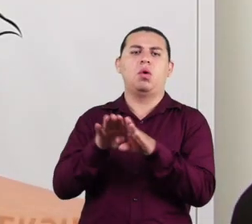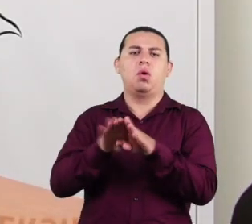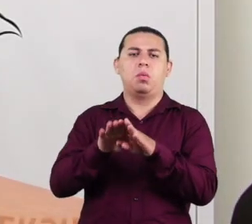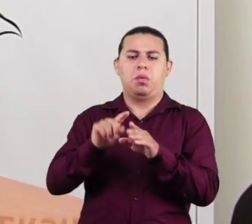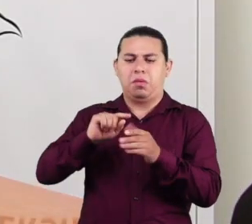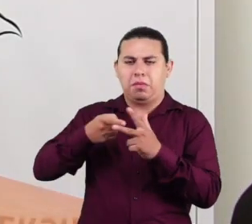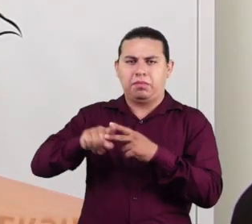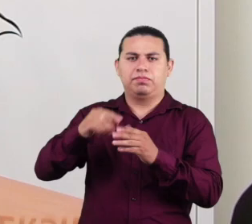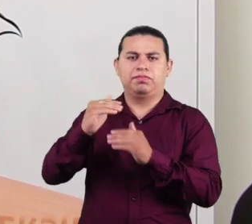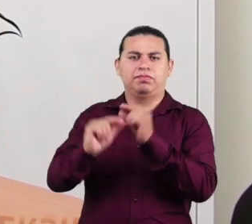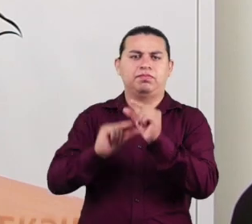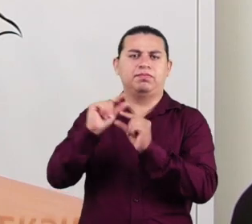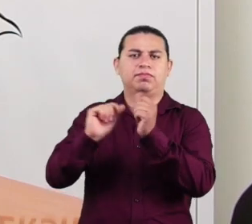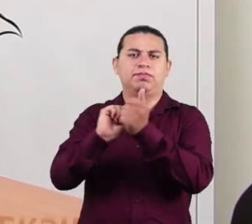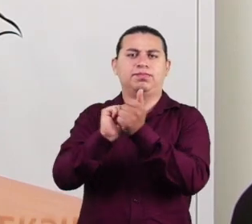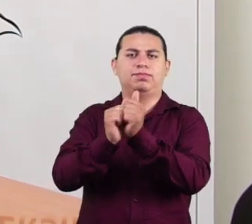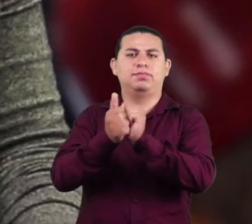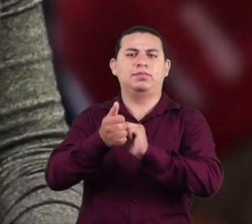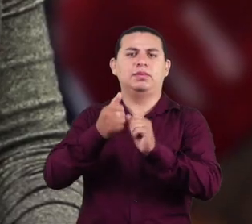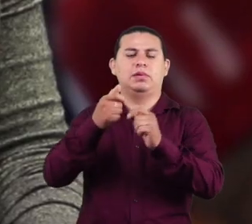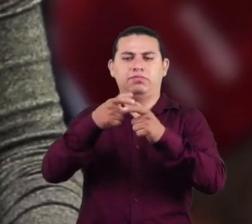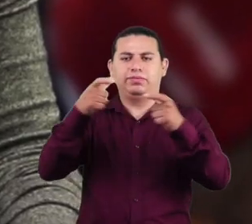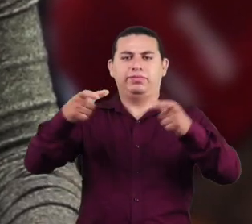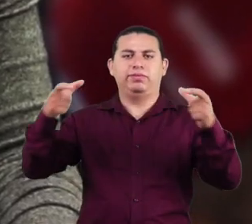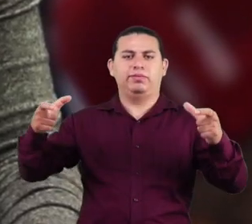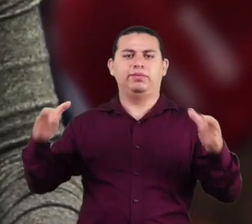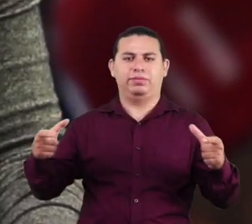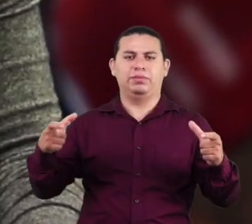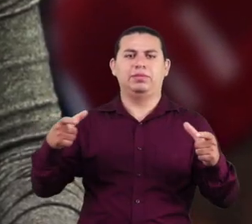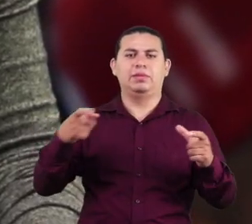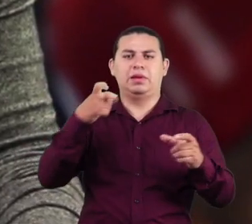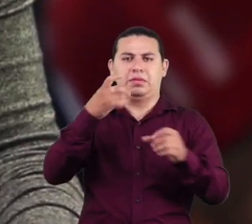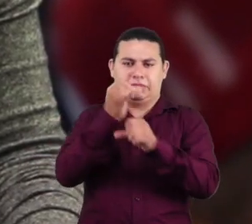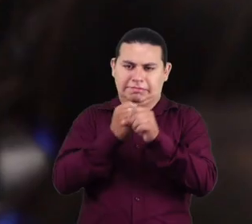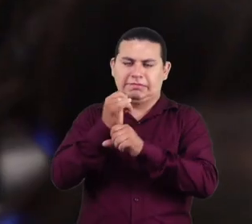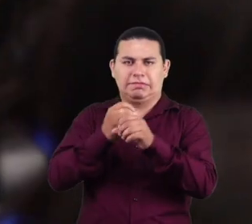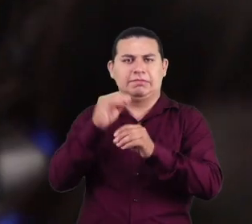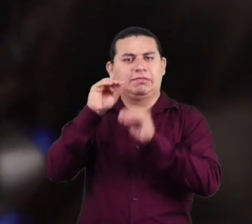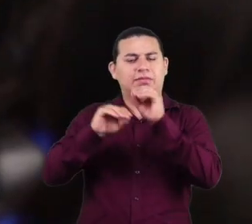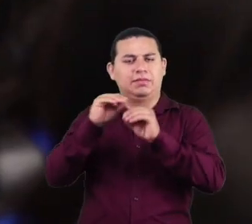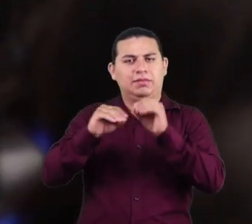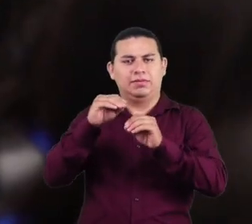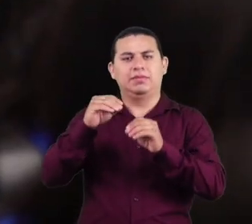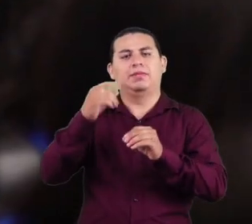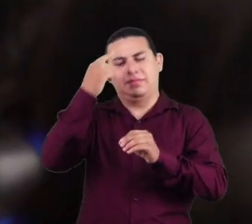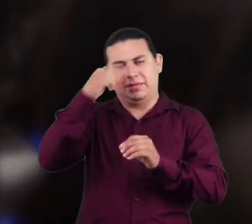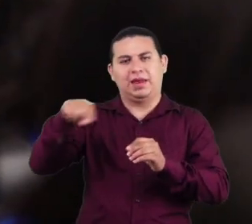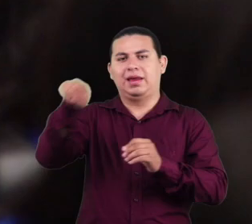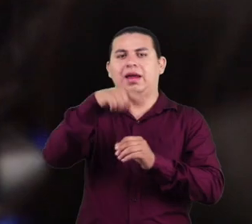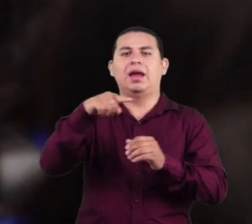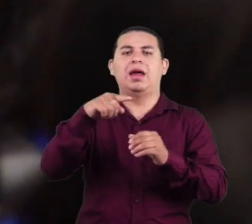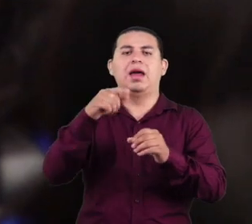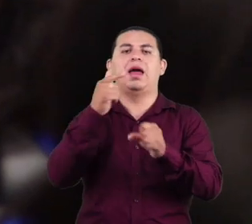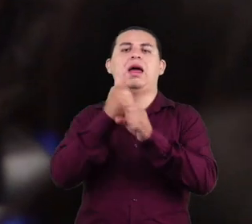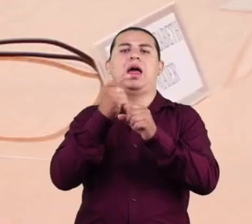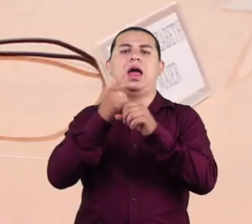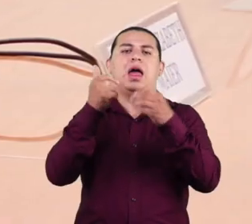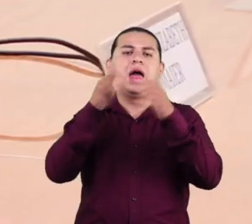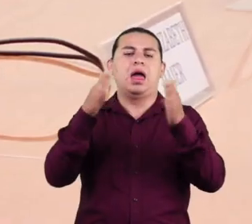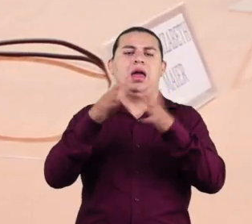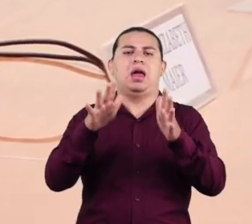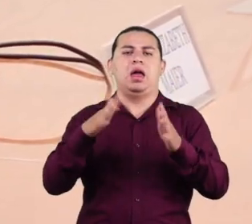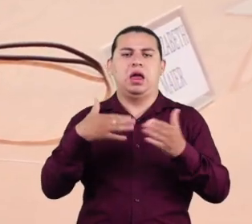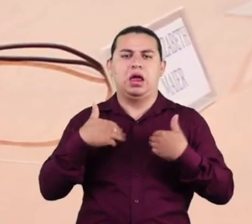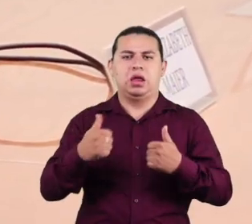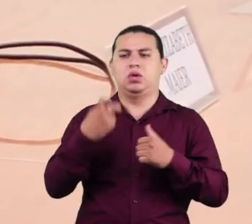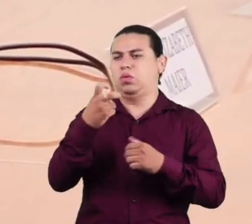venimos realmente de un lugar de total naturalización de la subordinación de la mujer. Empezar a identificar